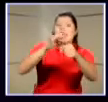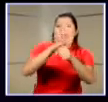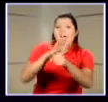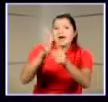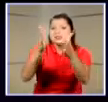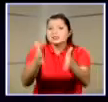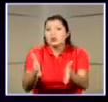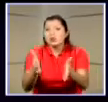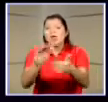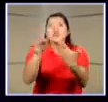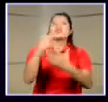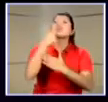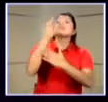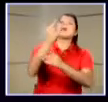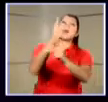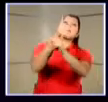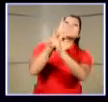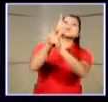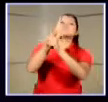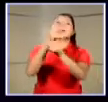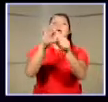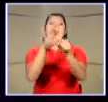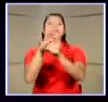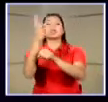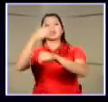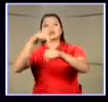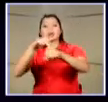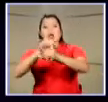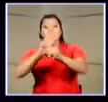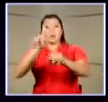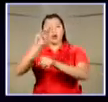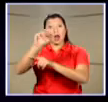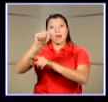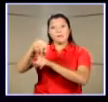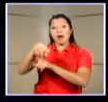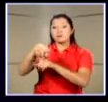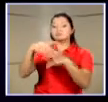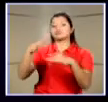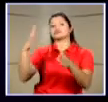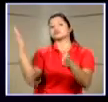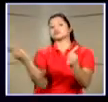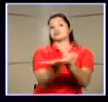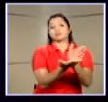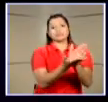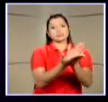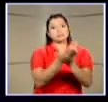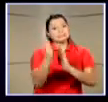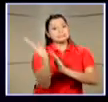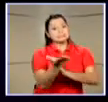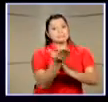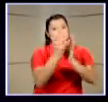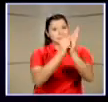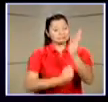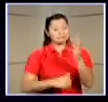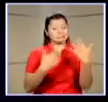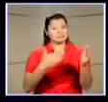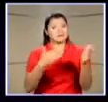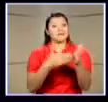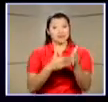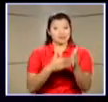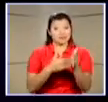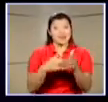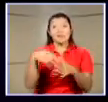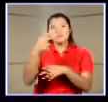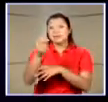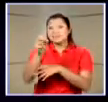la agricultura nacional. Al MAC lo van a golpear duramente con estos recortes. El 20º informe, el Estado